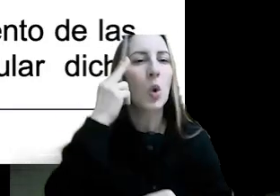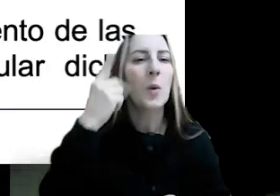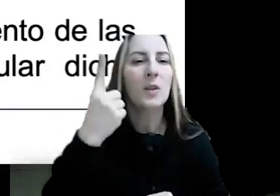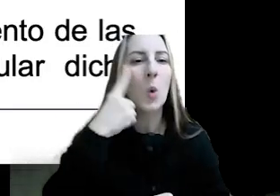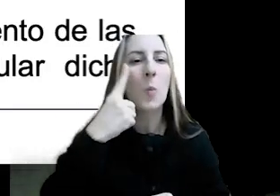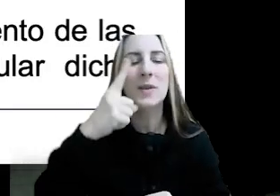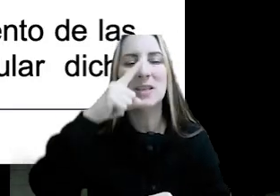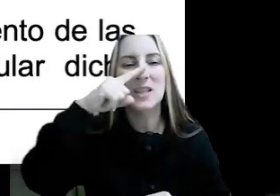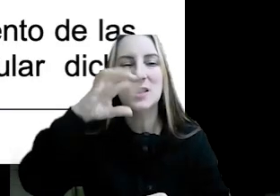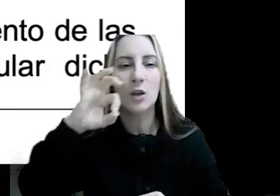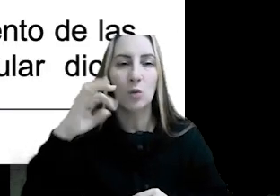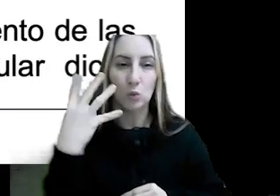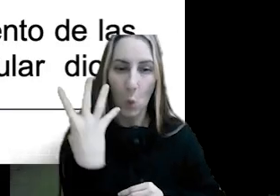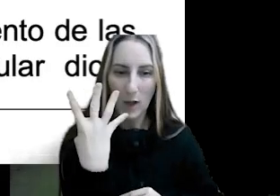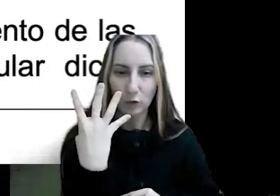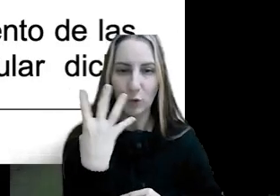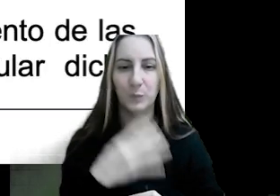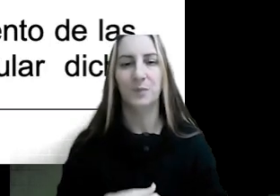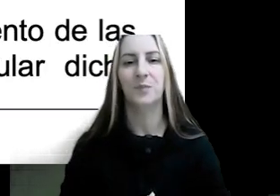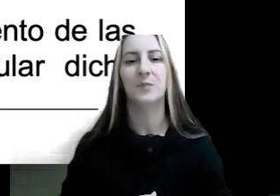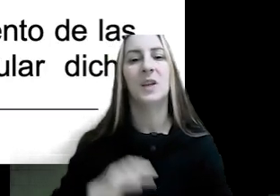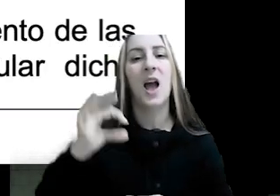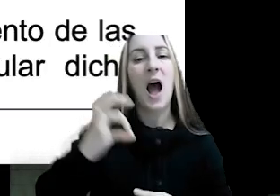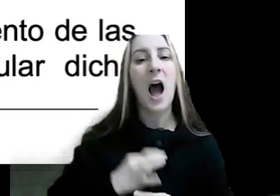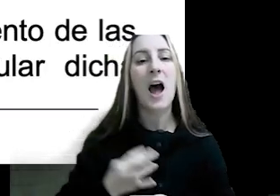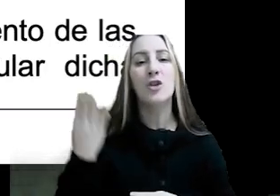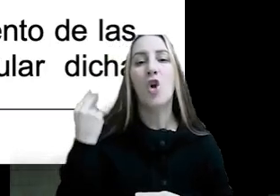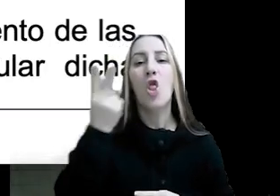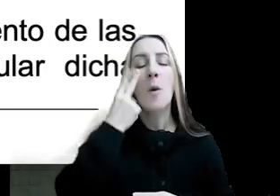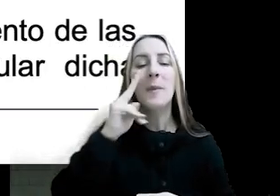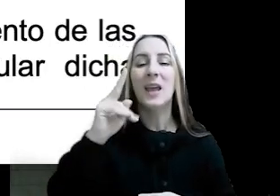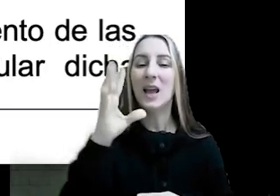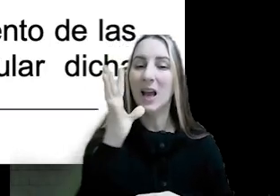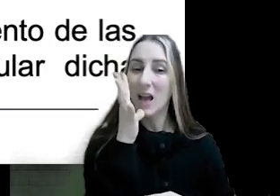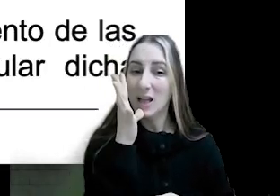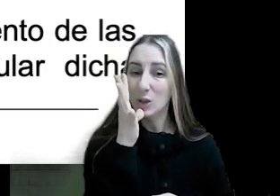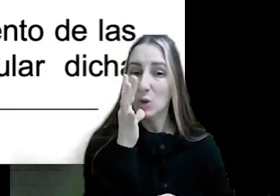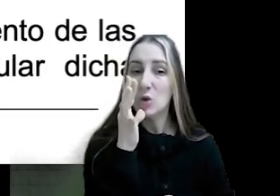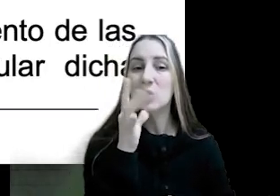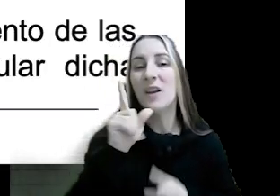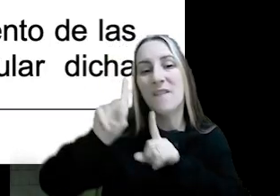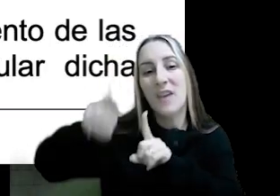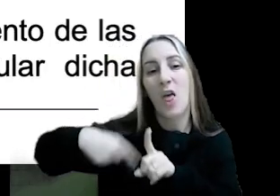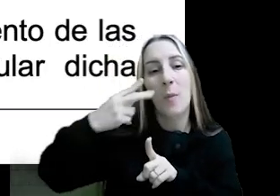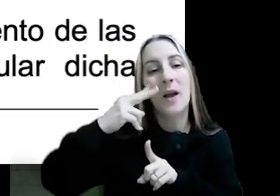191.704, y para el año 2014, el destino de las de IVA del 2014,